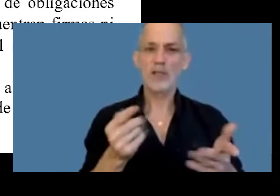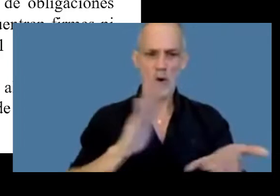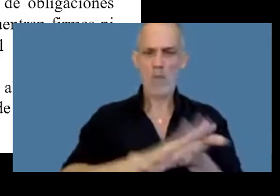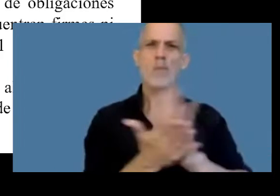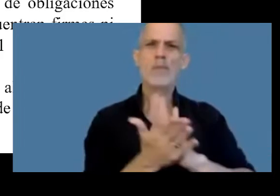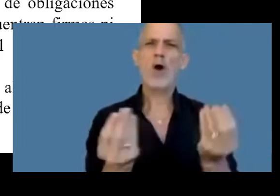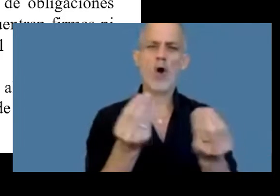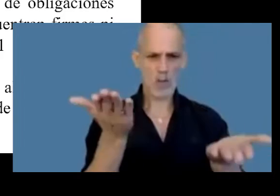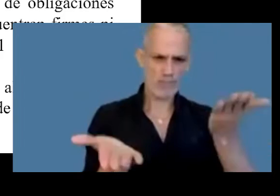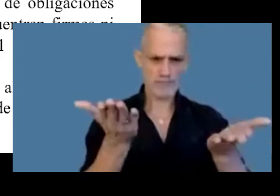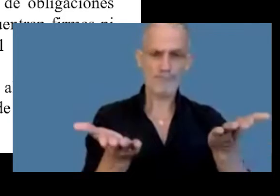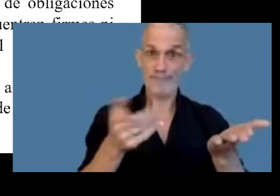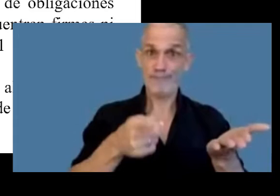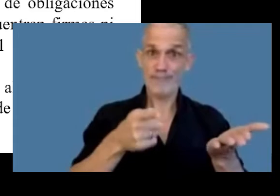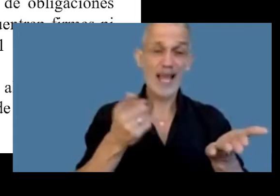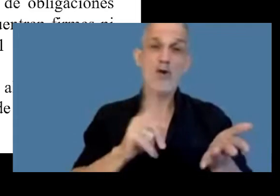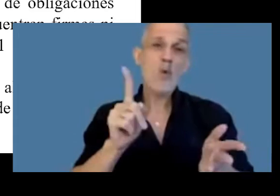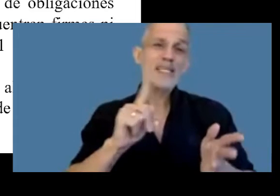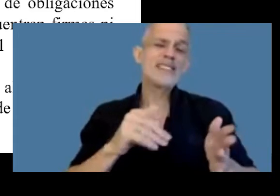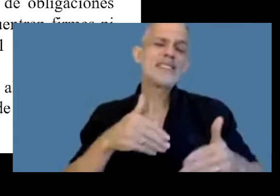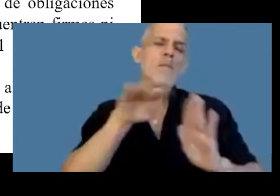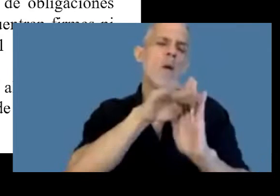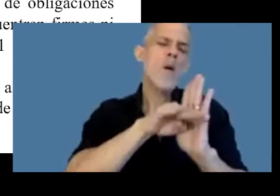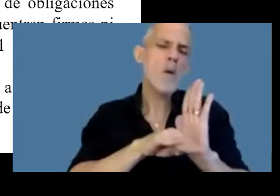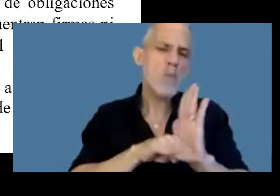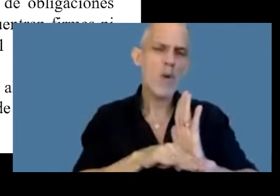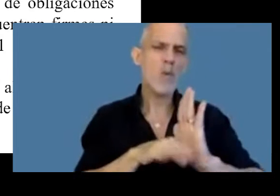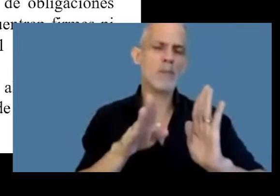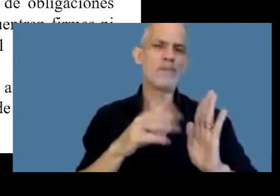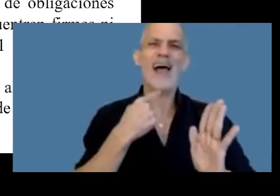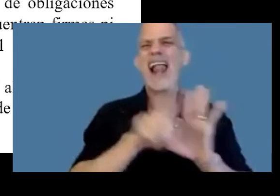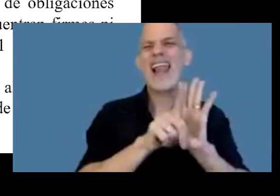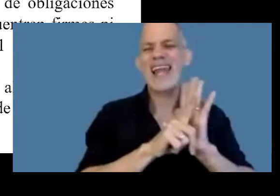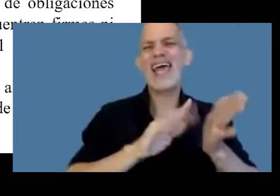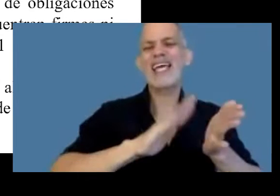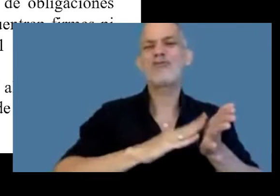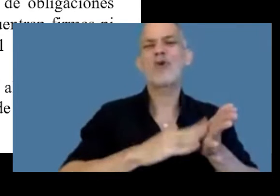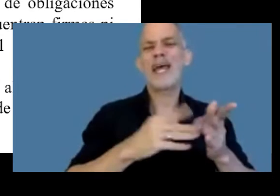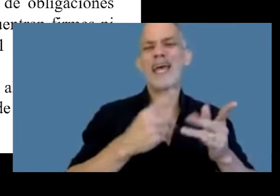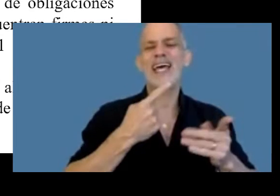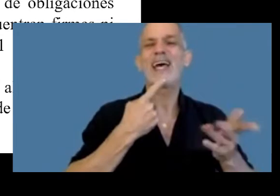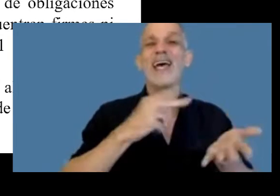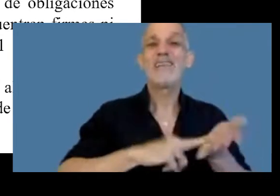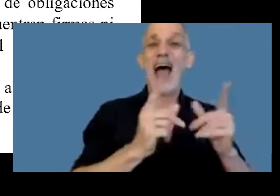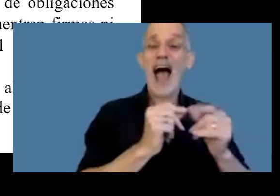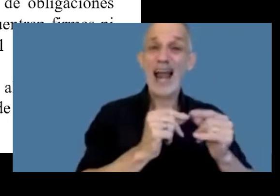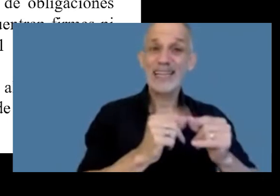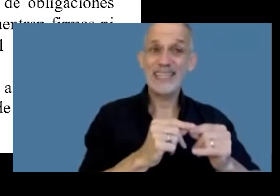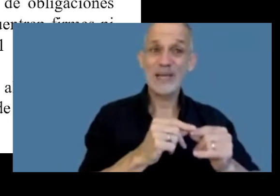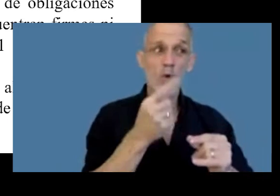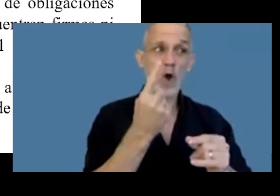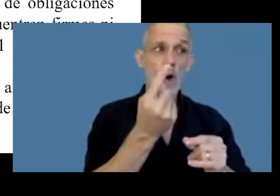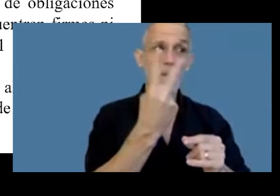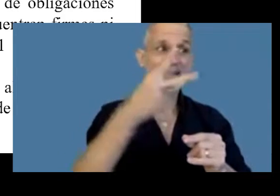si bien no es el procedimiento que marca la Ley de Procedimientos Fiscales en el artículo